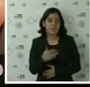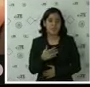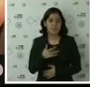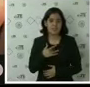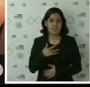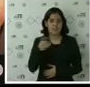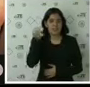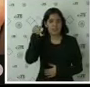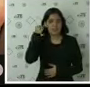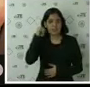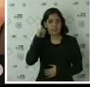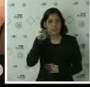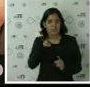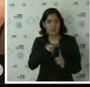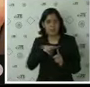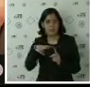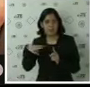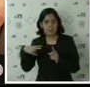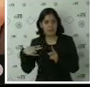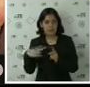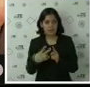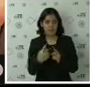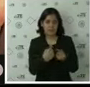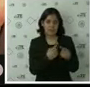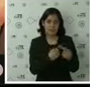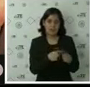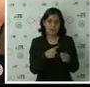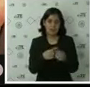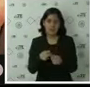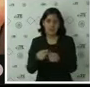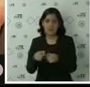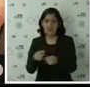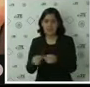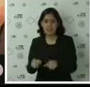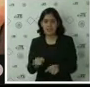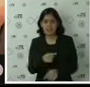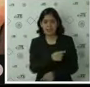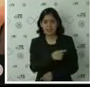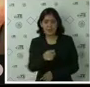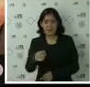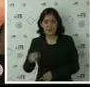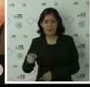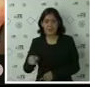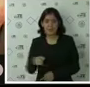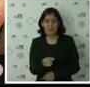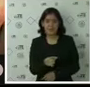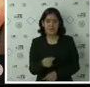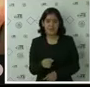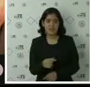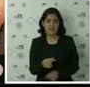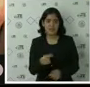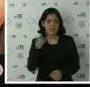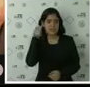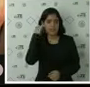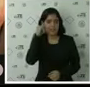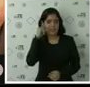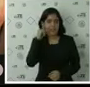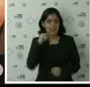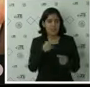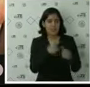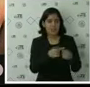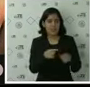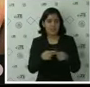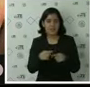diferentes. Estefanía, Alexa, Ángel, tienen realidades muy diferentes. Y